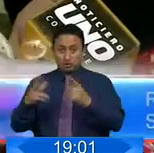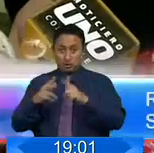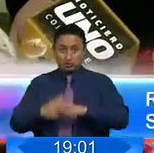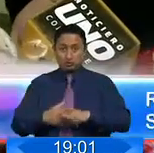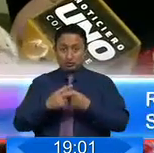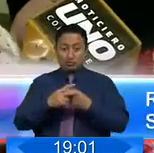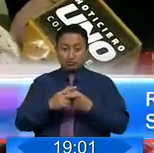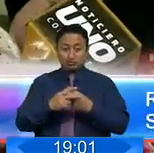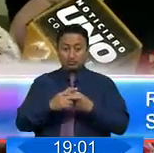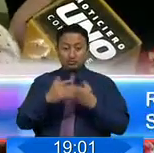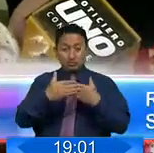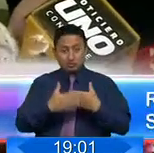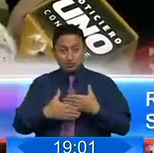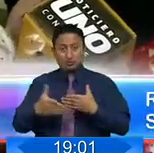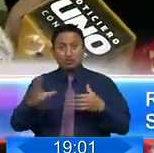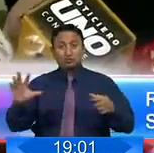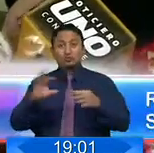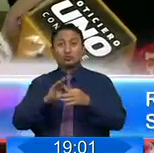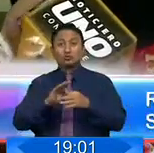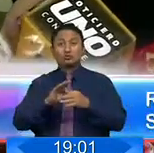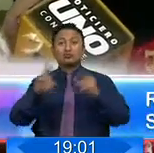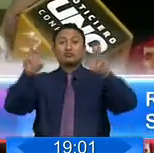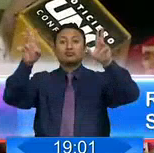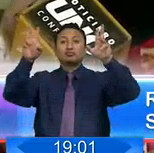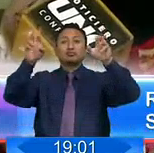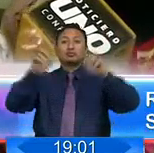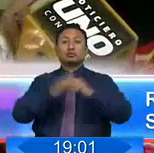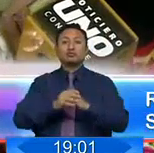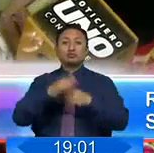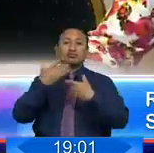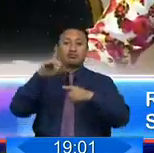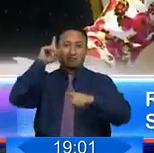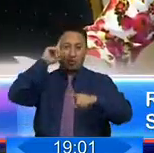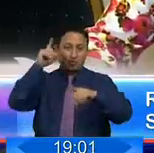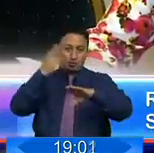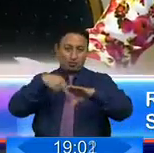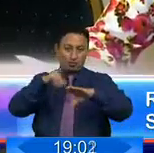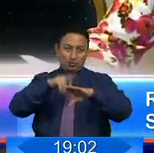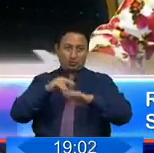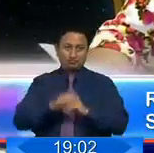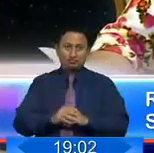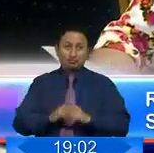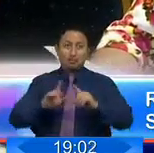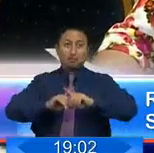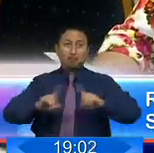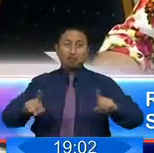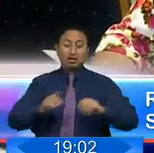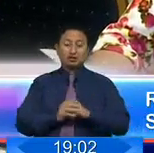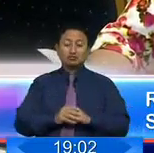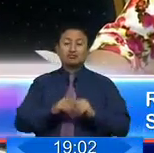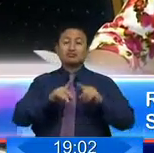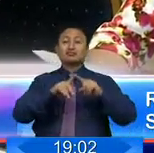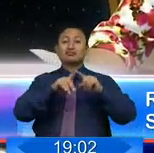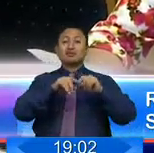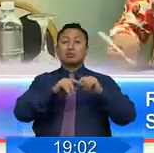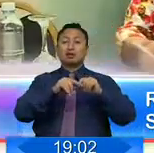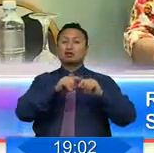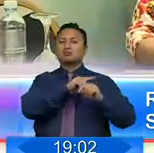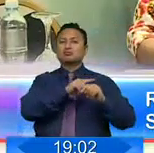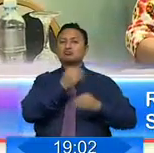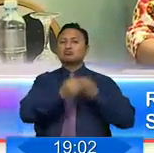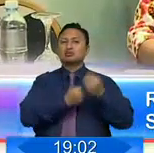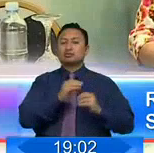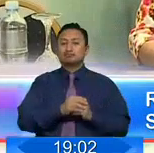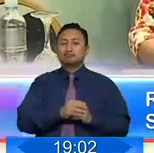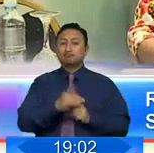de forma conjunta dentro del marco del acuerdo nacional. Pero eso dependerá del camino que tome. Uno sería presentar las observaciones y